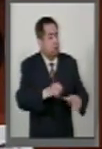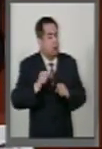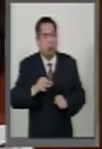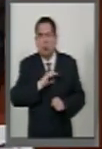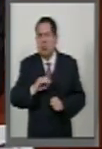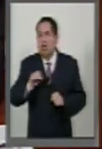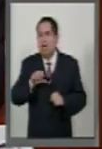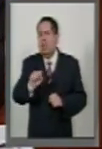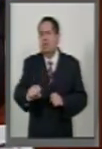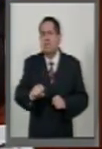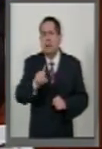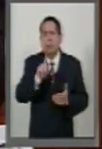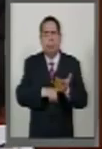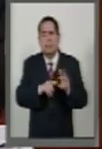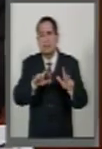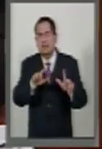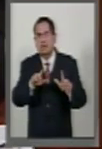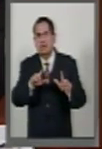las